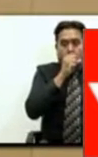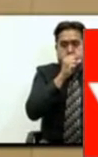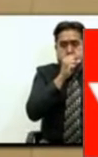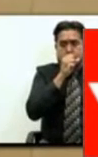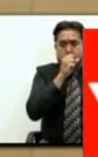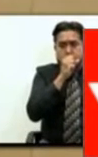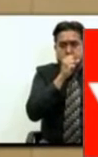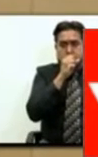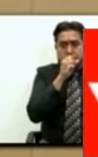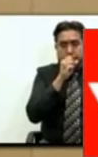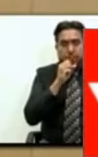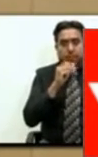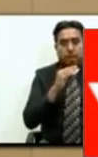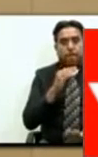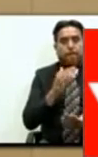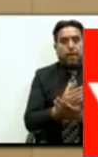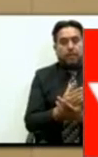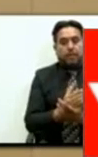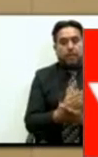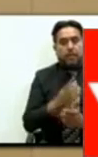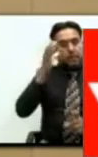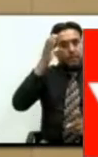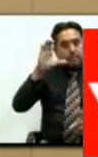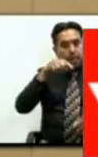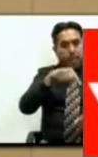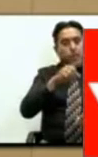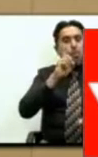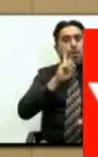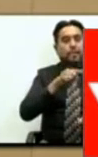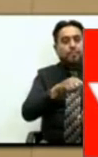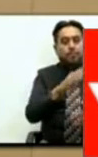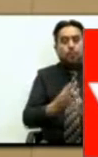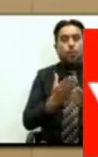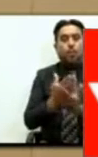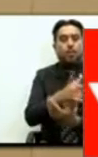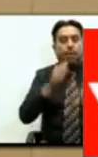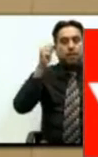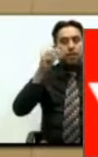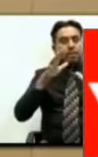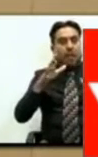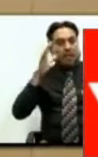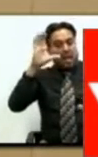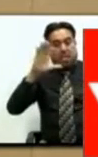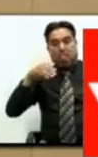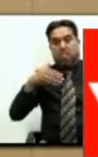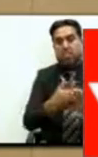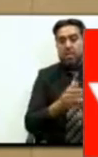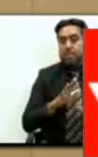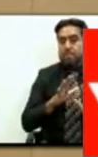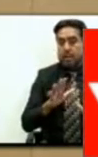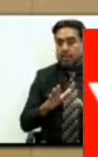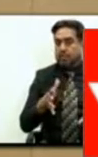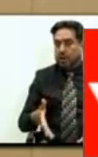de criminalizar las protestas legítimas de las mujeres que exigen justicia para otras mujeres basta de